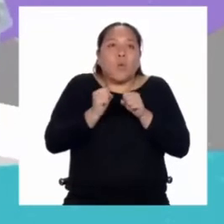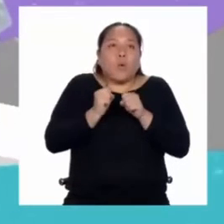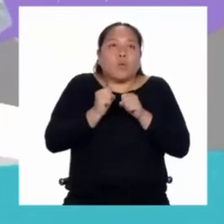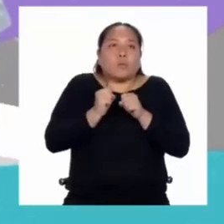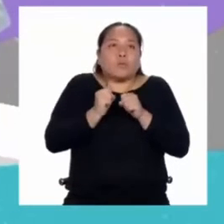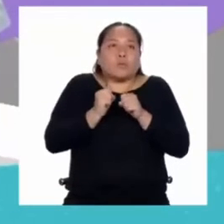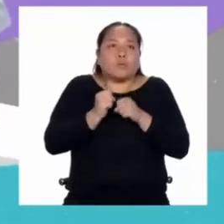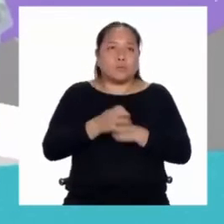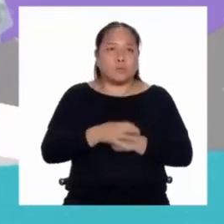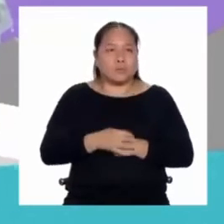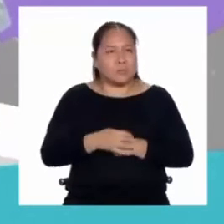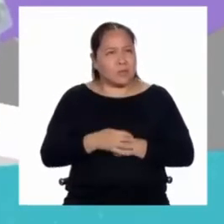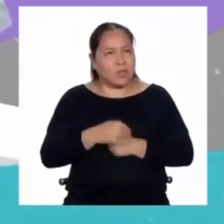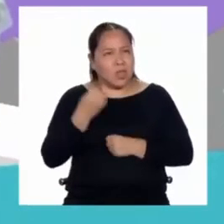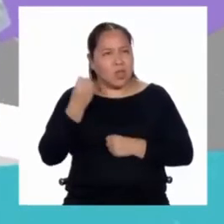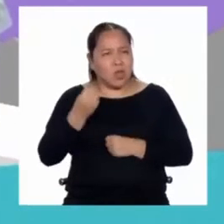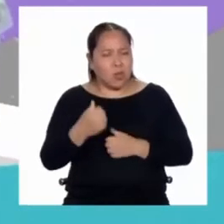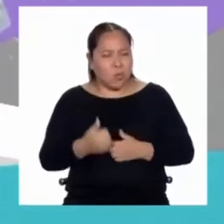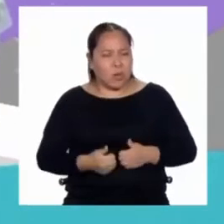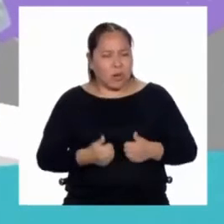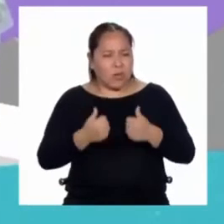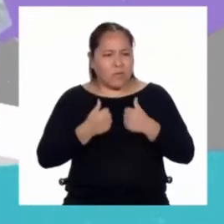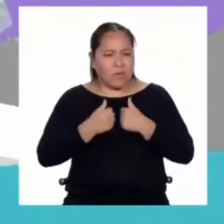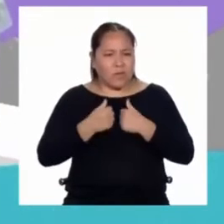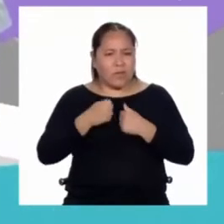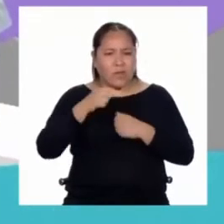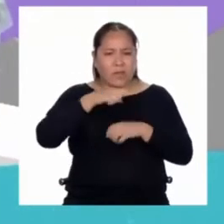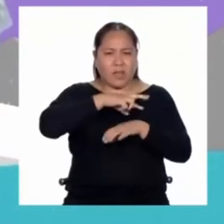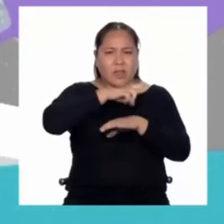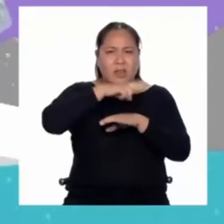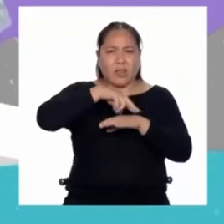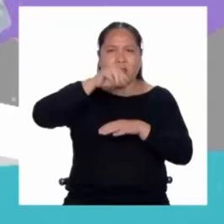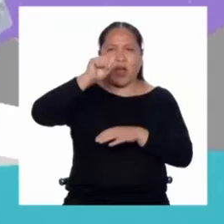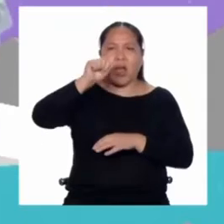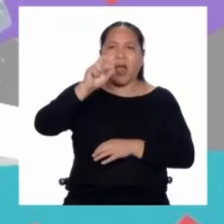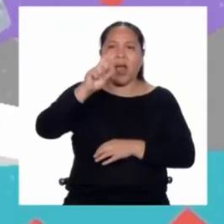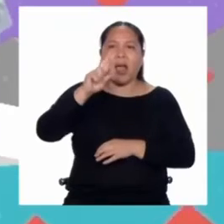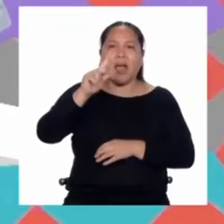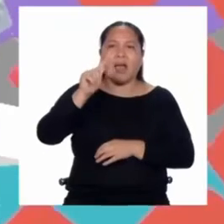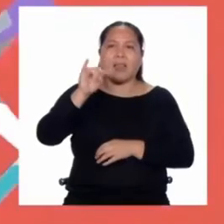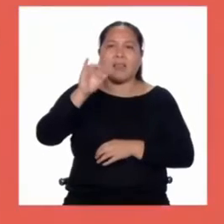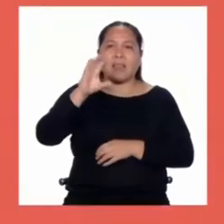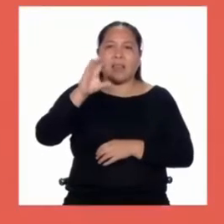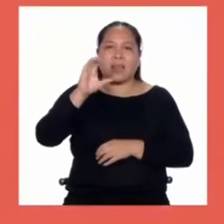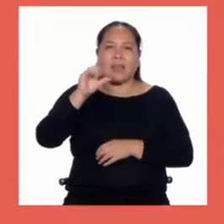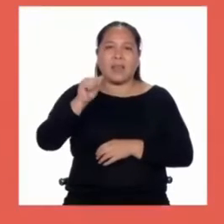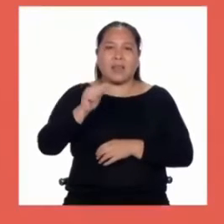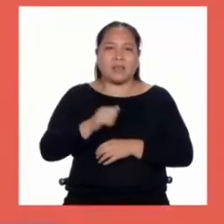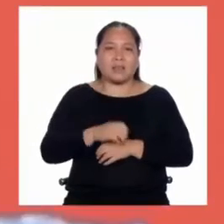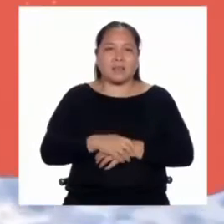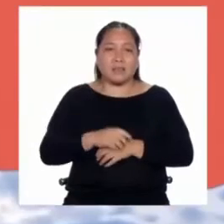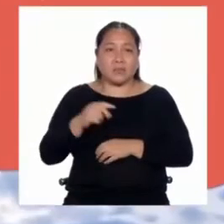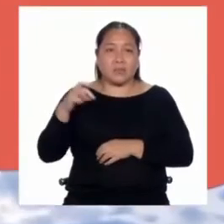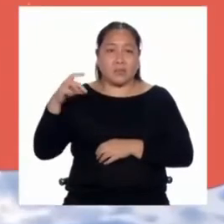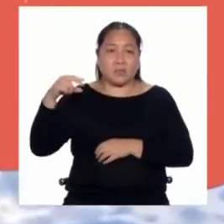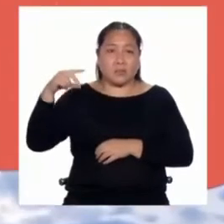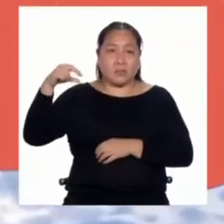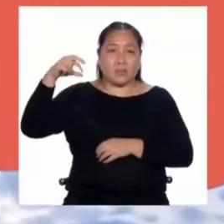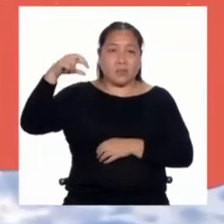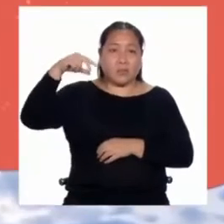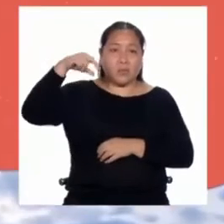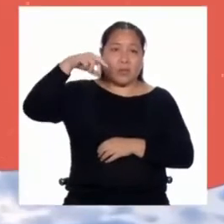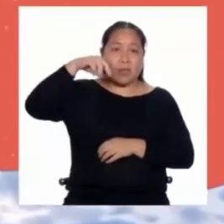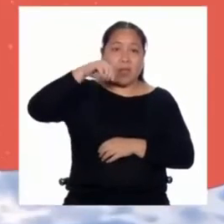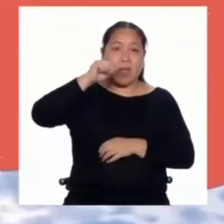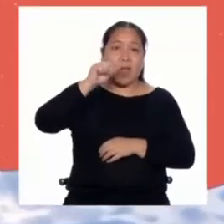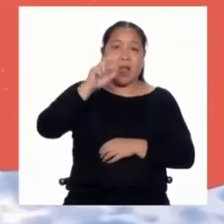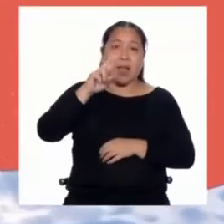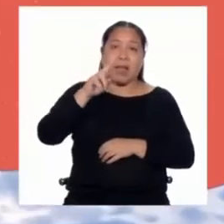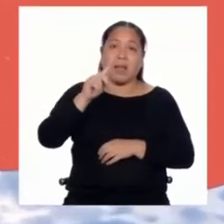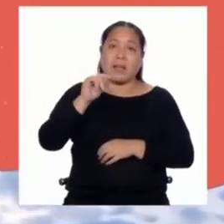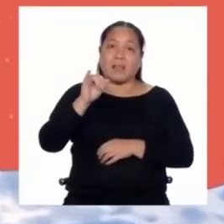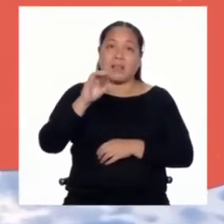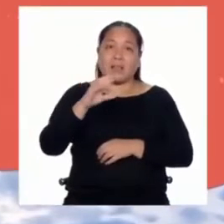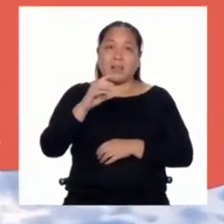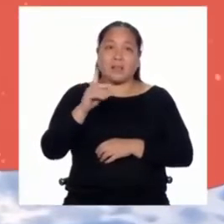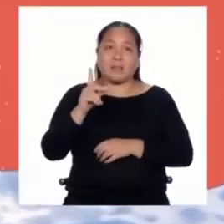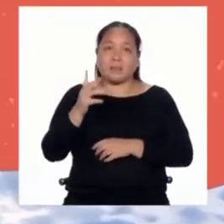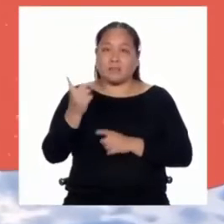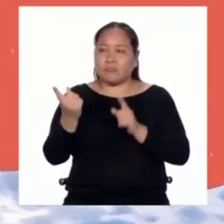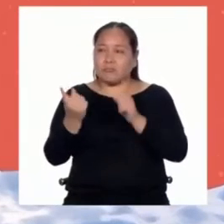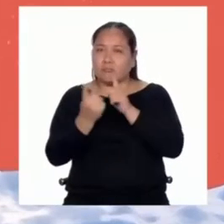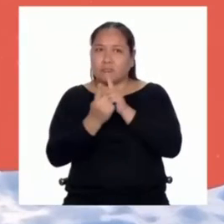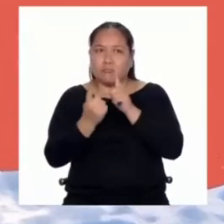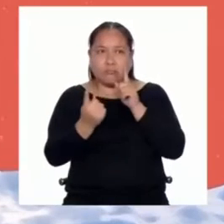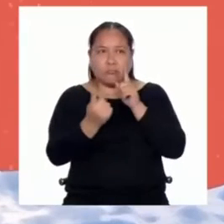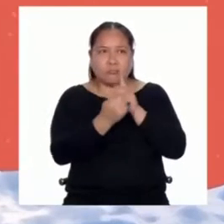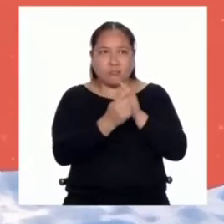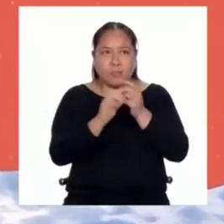¡Oh! ¿Y cómo es la vida en la región ártica? Te cuento. Si caminas por el territorio ártico, te encontrarás con pueblos